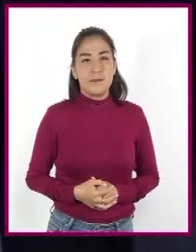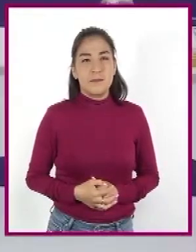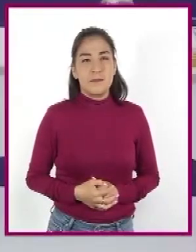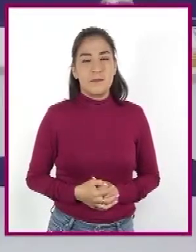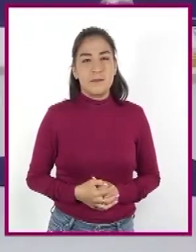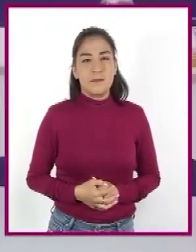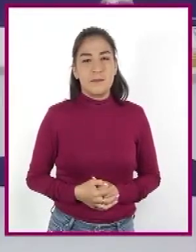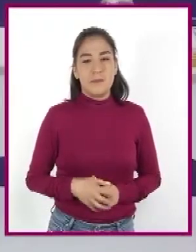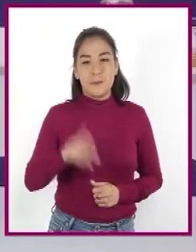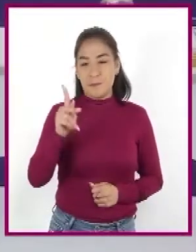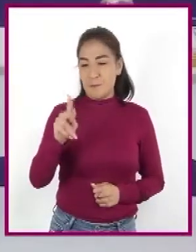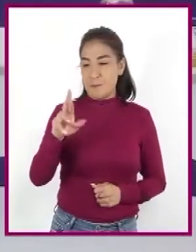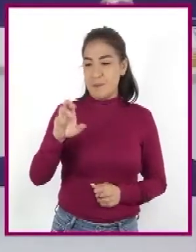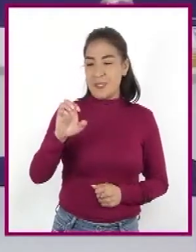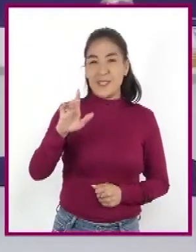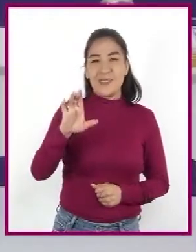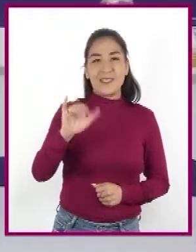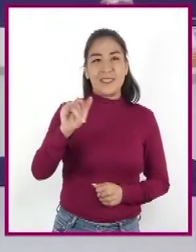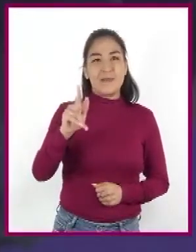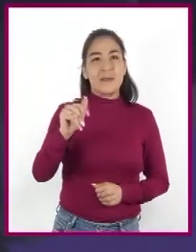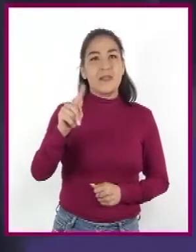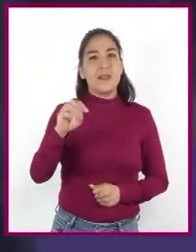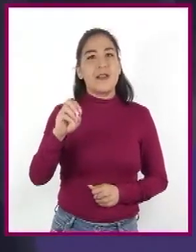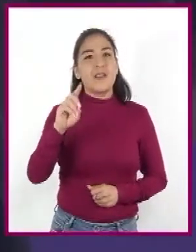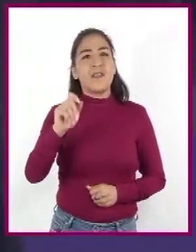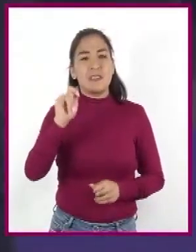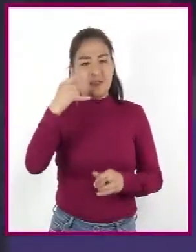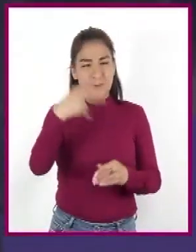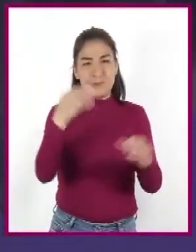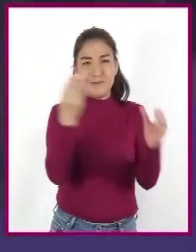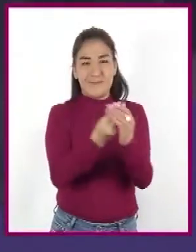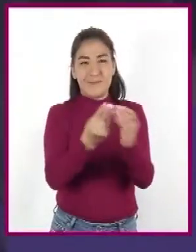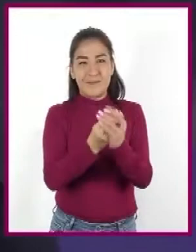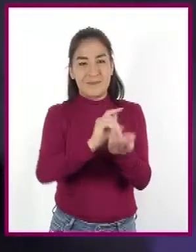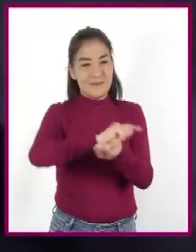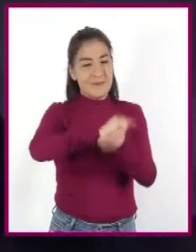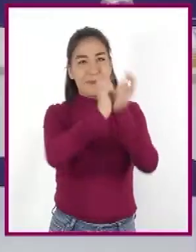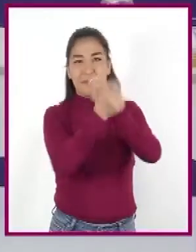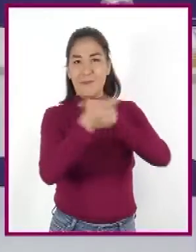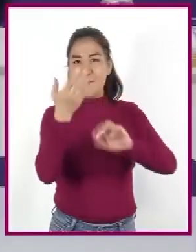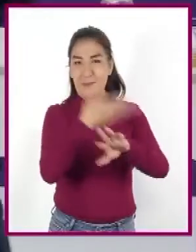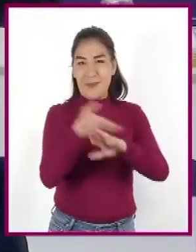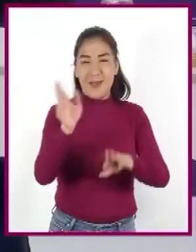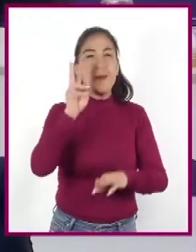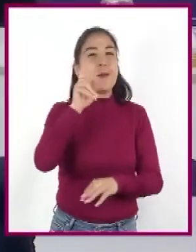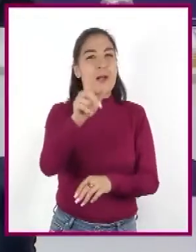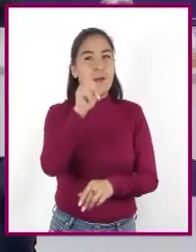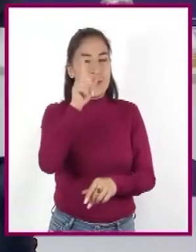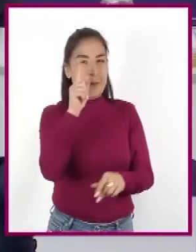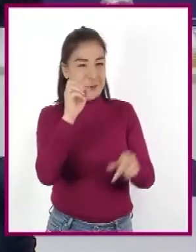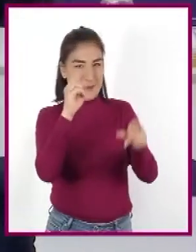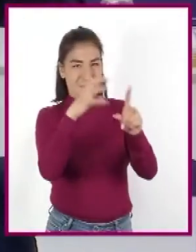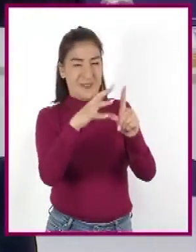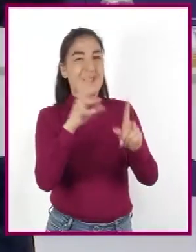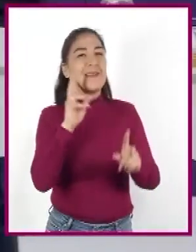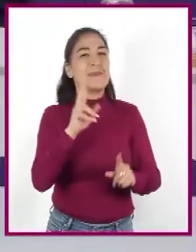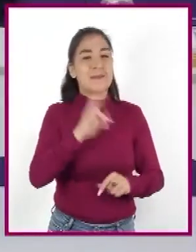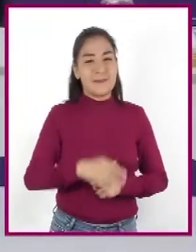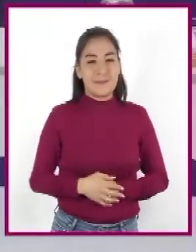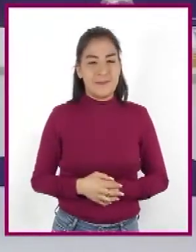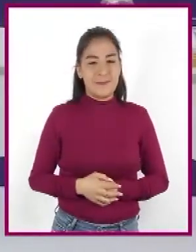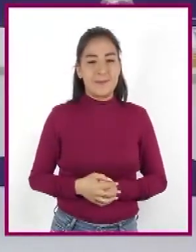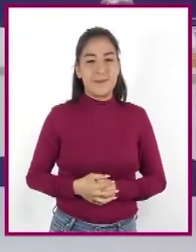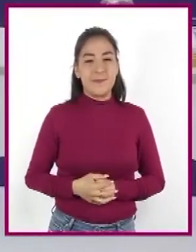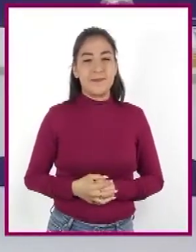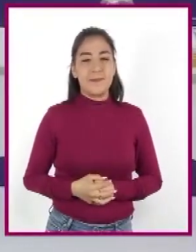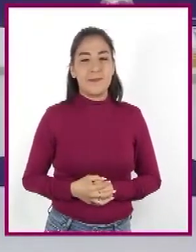El precipitado se vuelve blanco. ¿Quieren que lo hagamos con la lámpara? Vamos a hacerlo. Volvemos a tomar nuestra